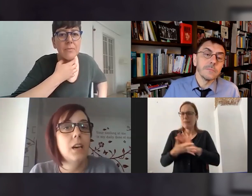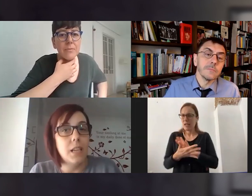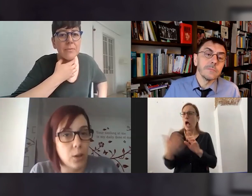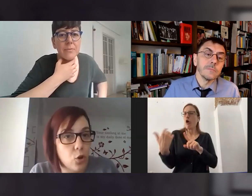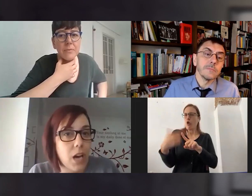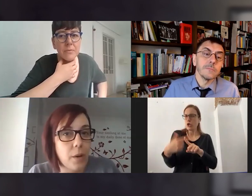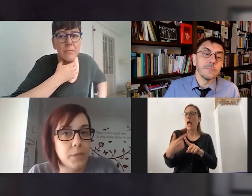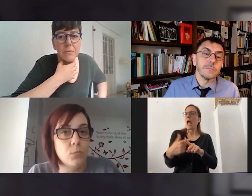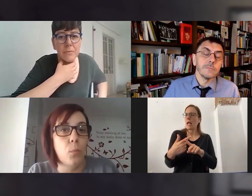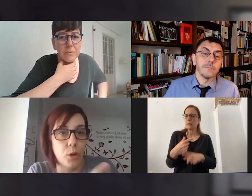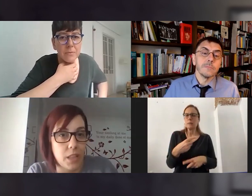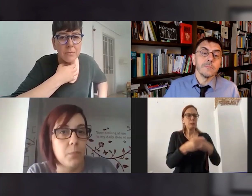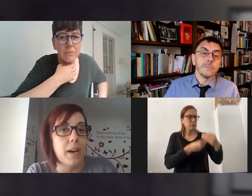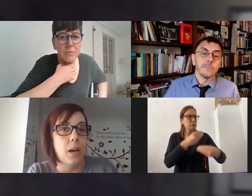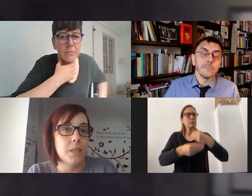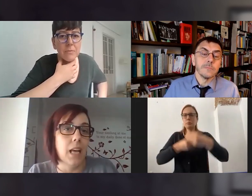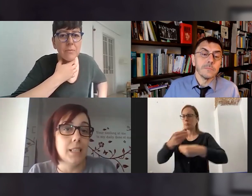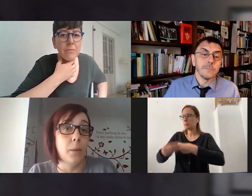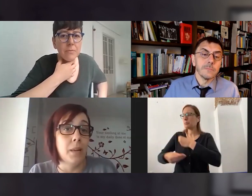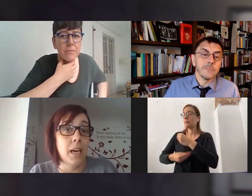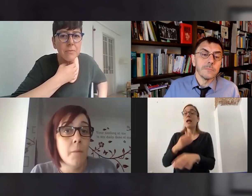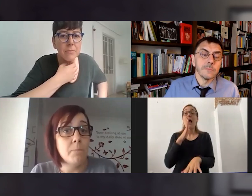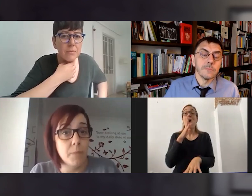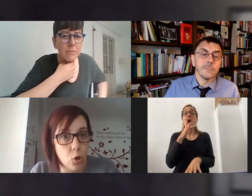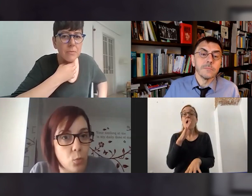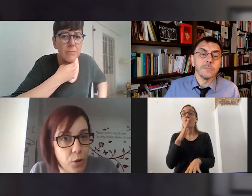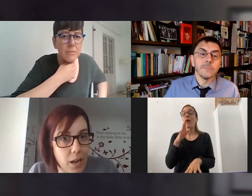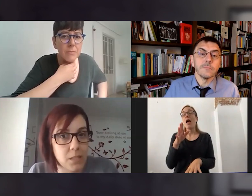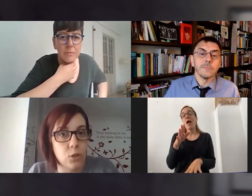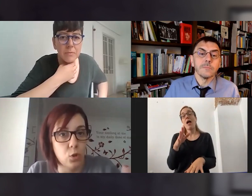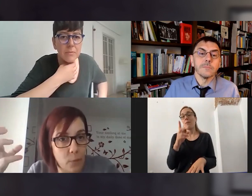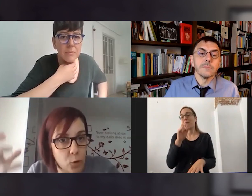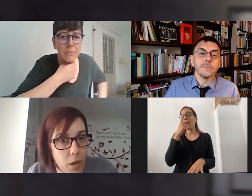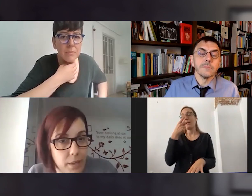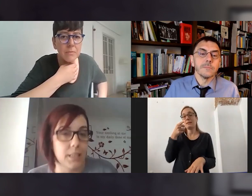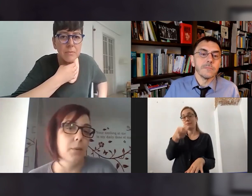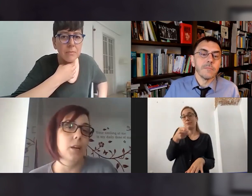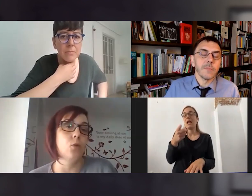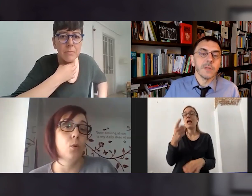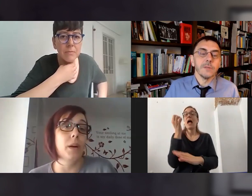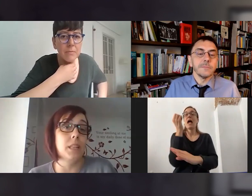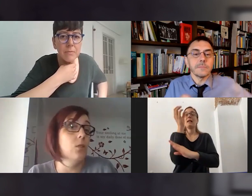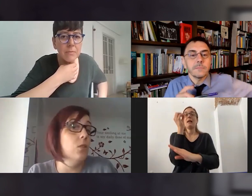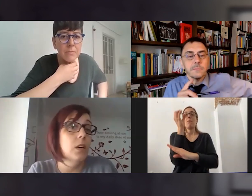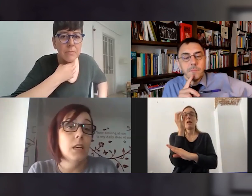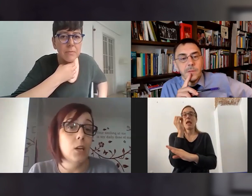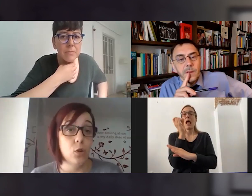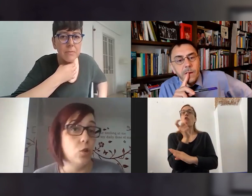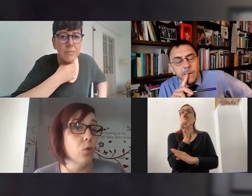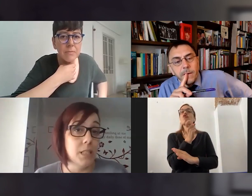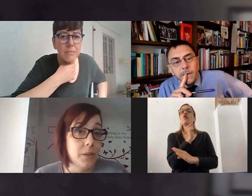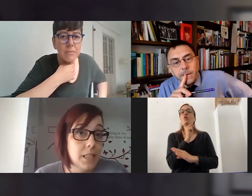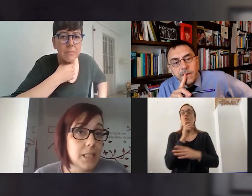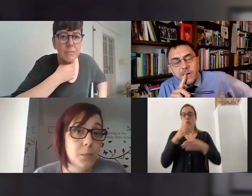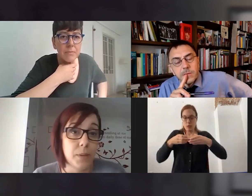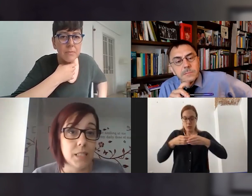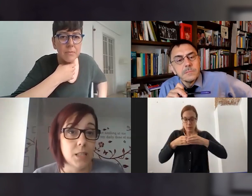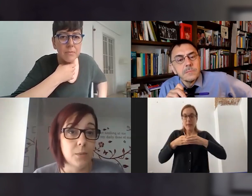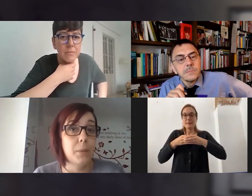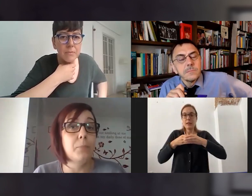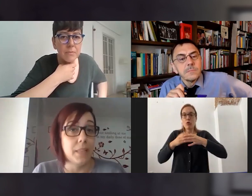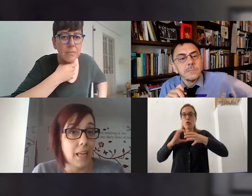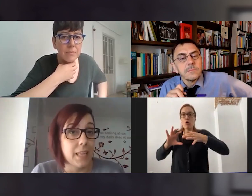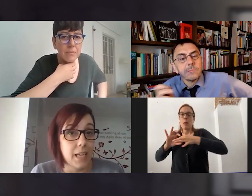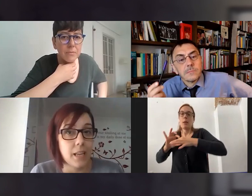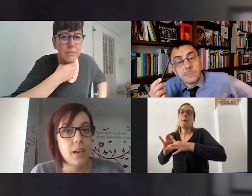cositas. Creo que ahora mismo pone encima de la mesa la asamblea de cómo realmente nos vamos a vertebrar como partido, y lo que comentabas de que es